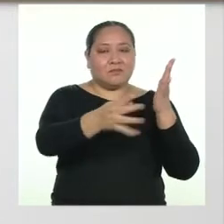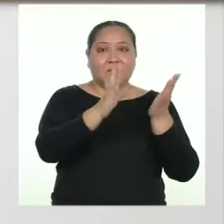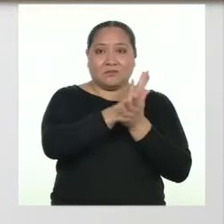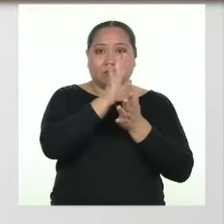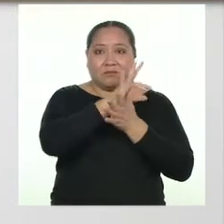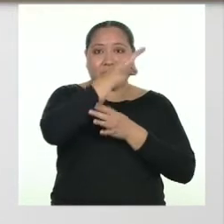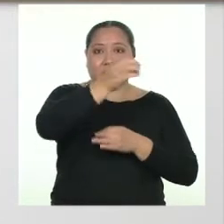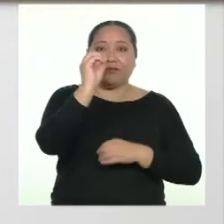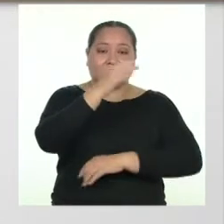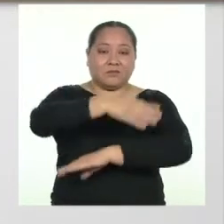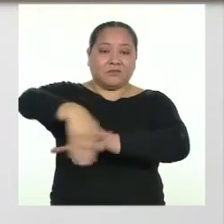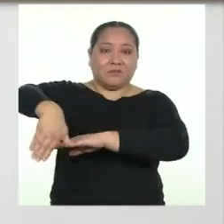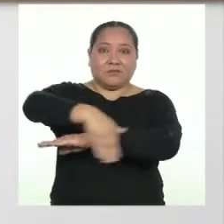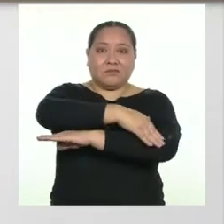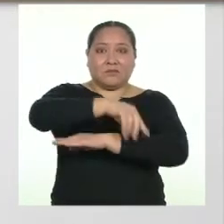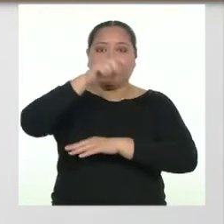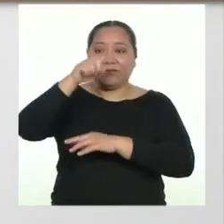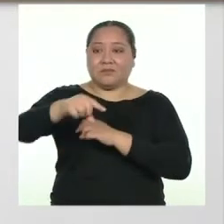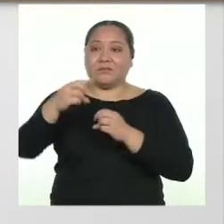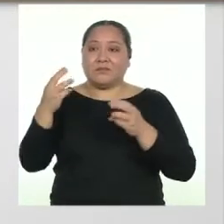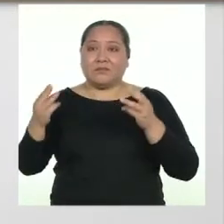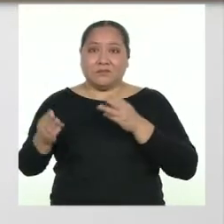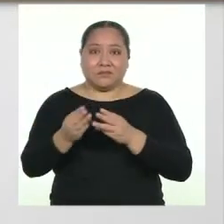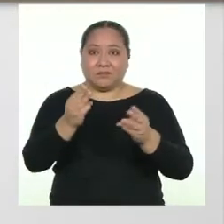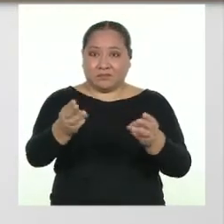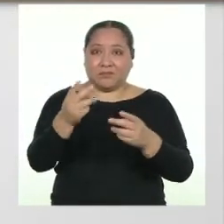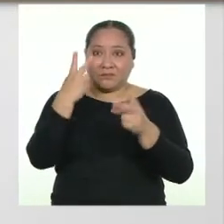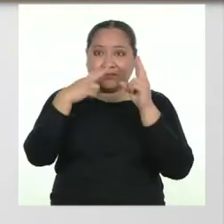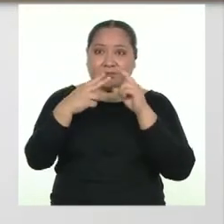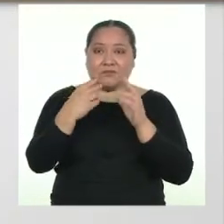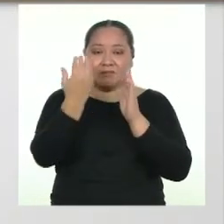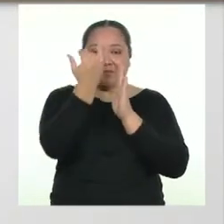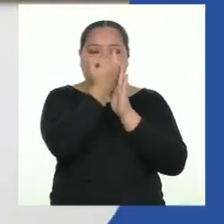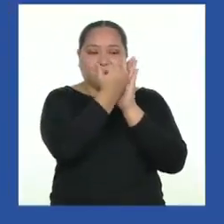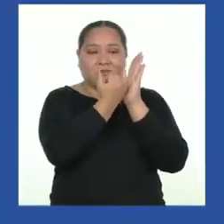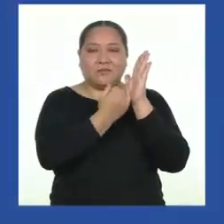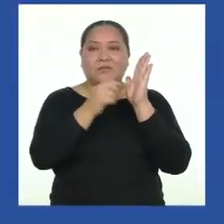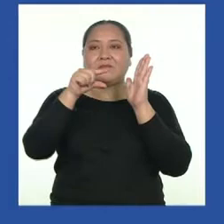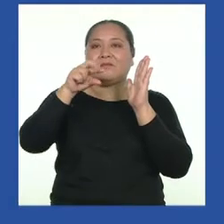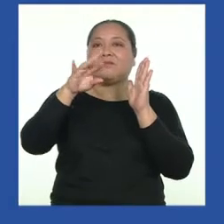mano, que el método que veremos a continuación es el gráfico.